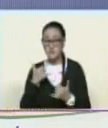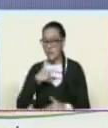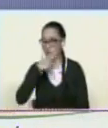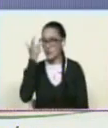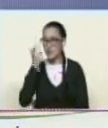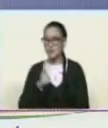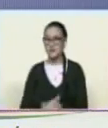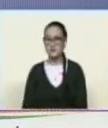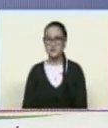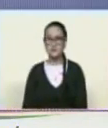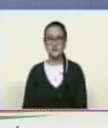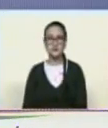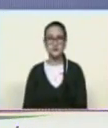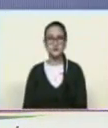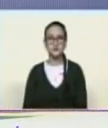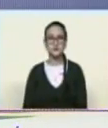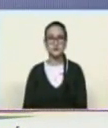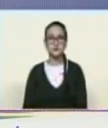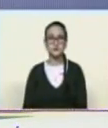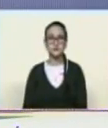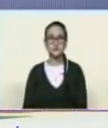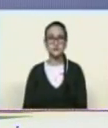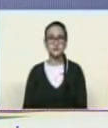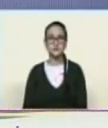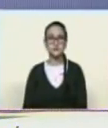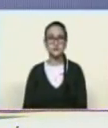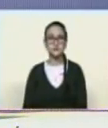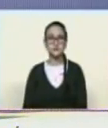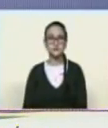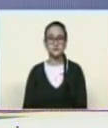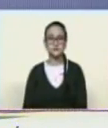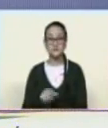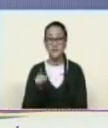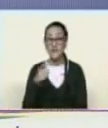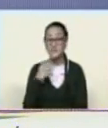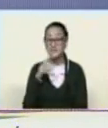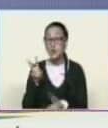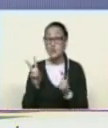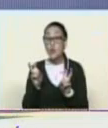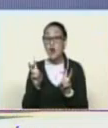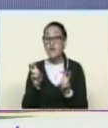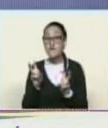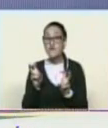mismo. Yo lo nombraba el novato del año.